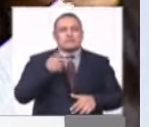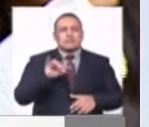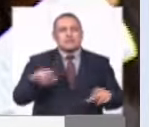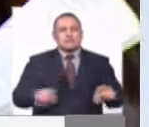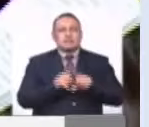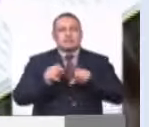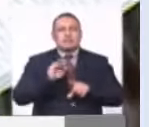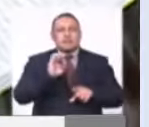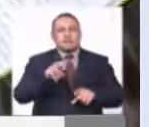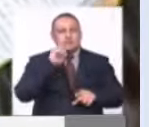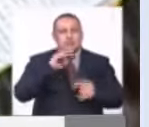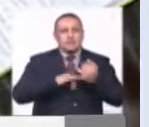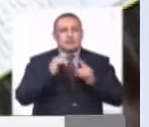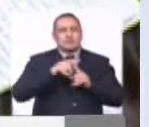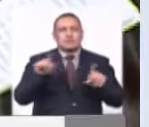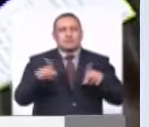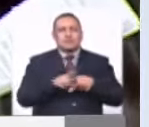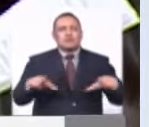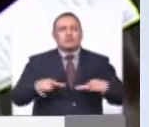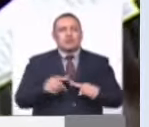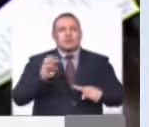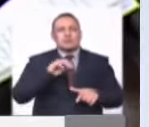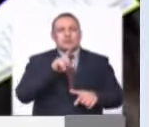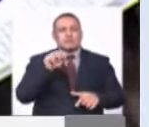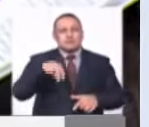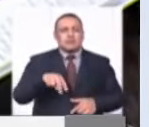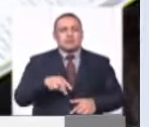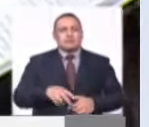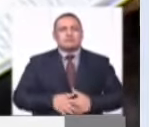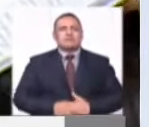carretera Bellavista-Nanay-Amazán.